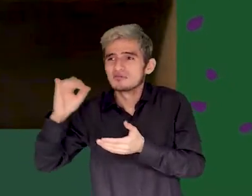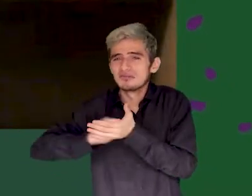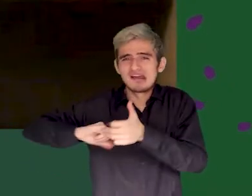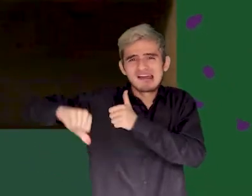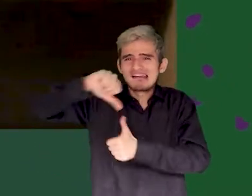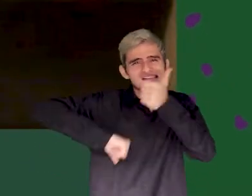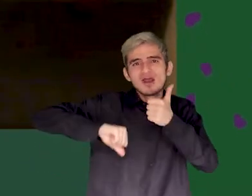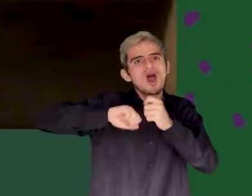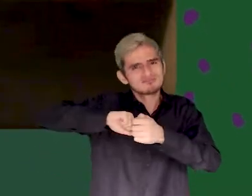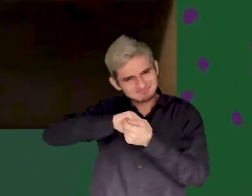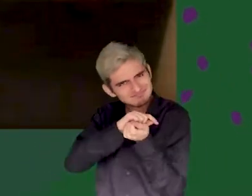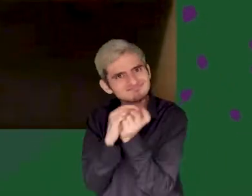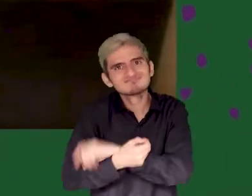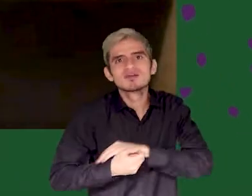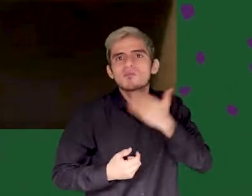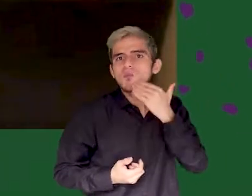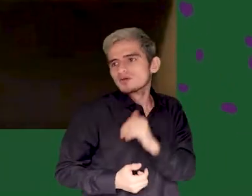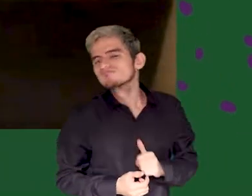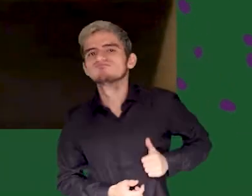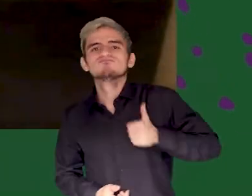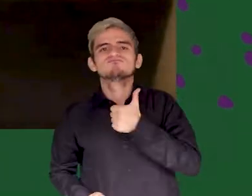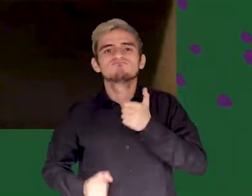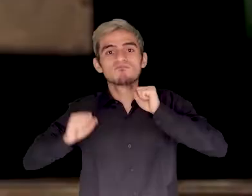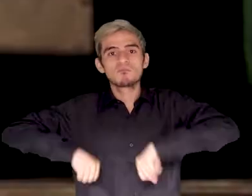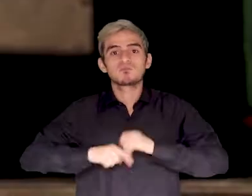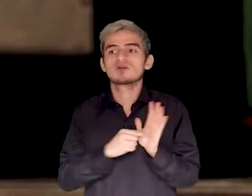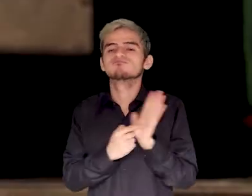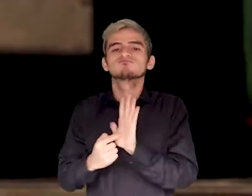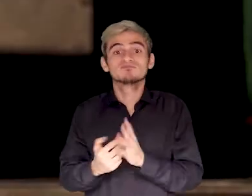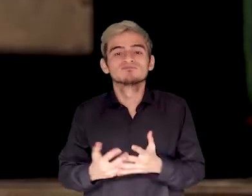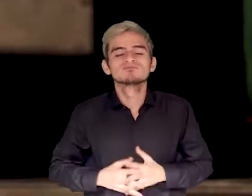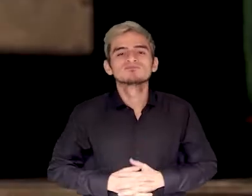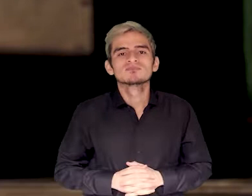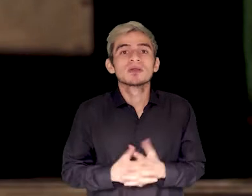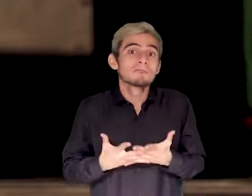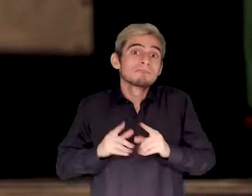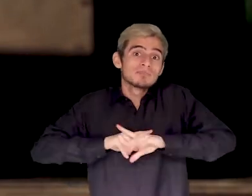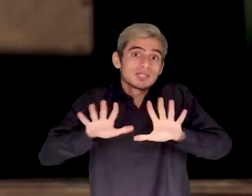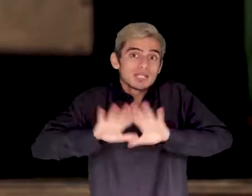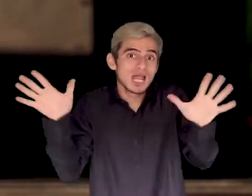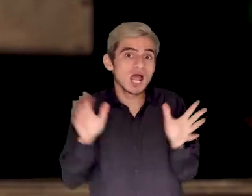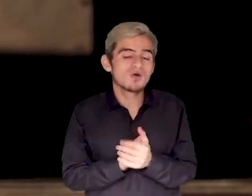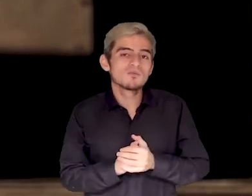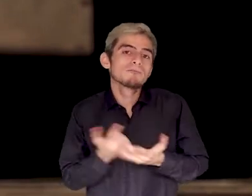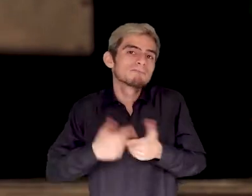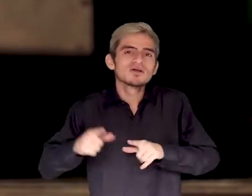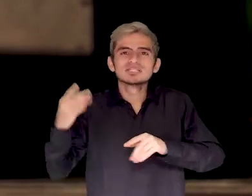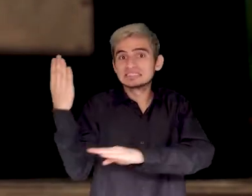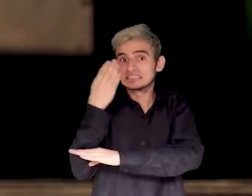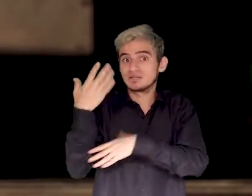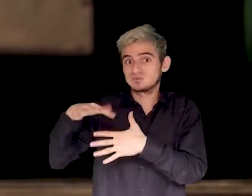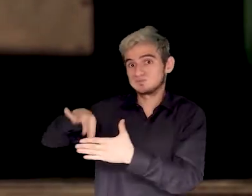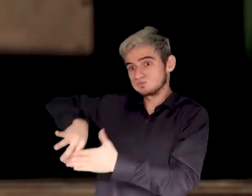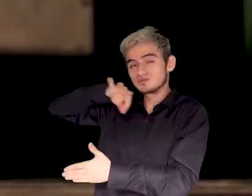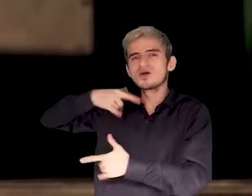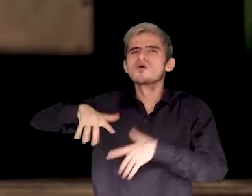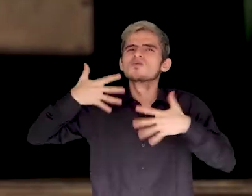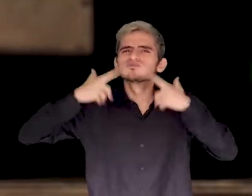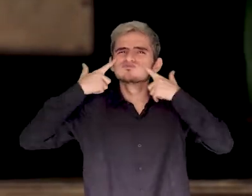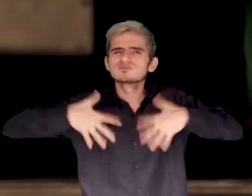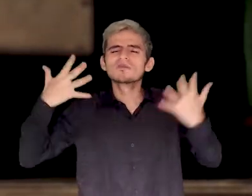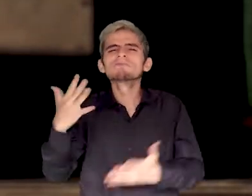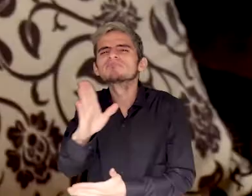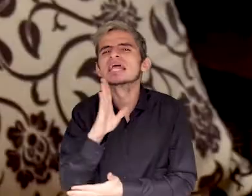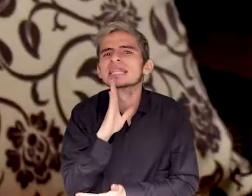ni siquiera medianamente cerca a cómo se comportan los hombres. Sí, digamos que las películas que más figuran son las del